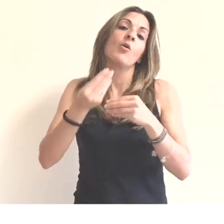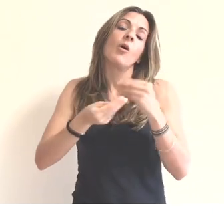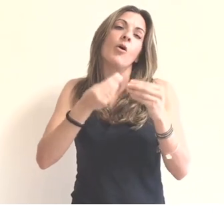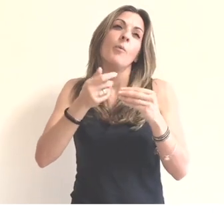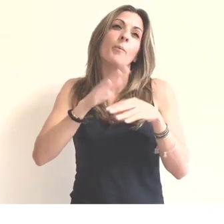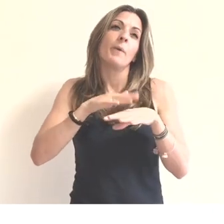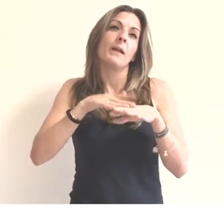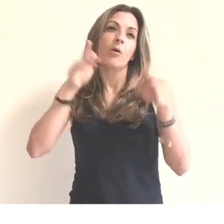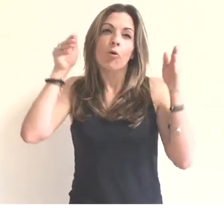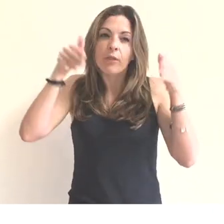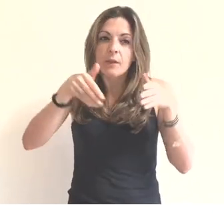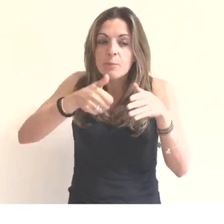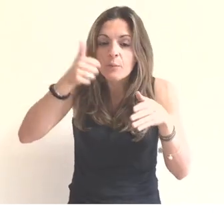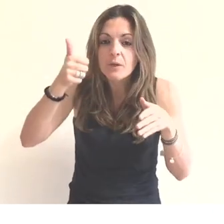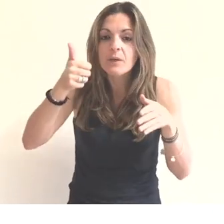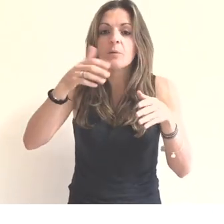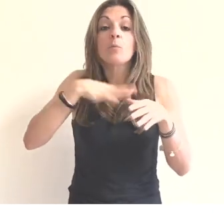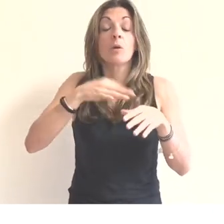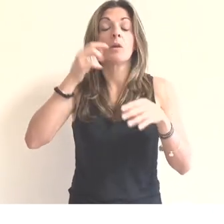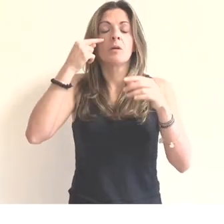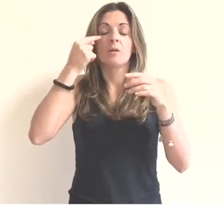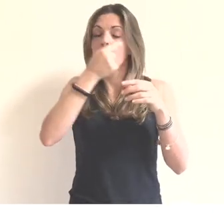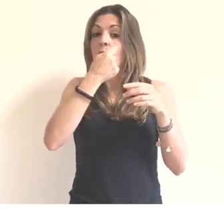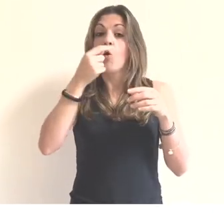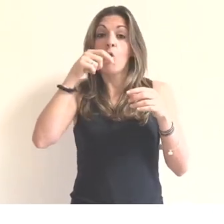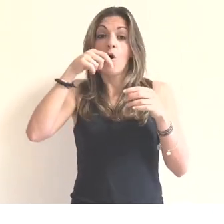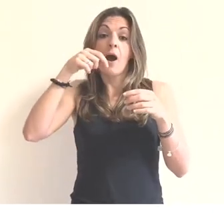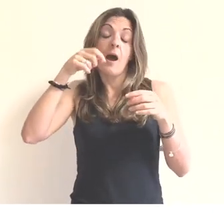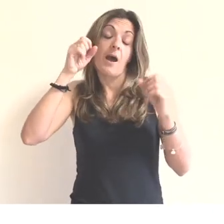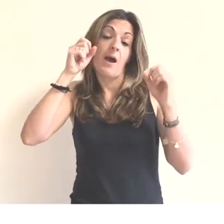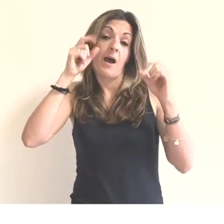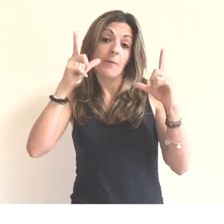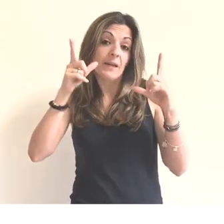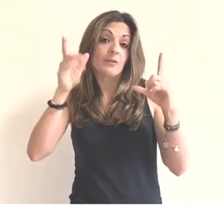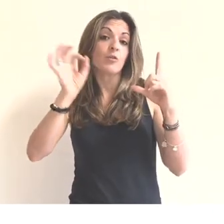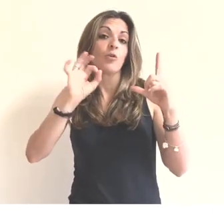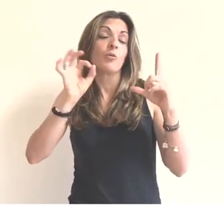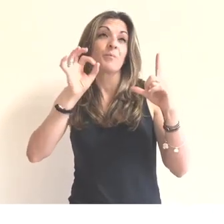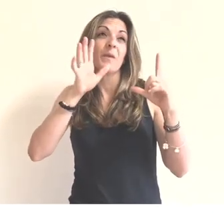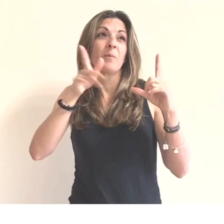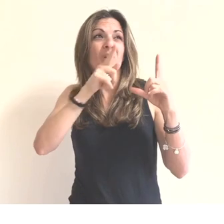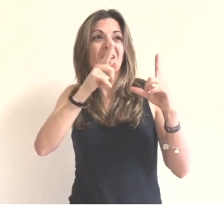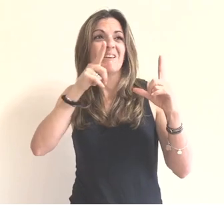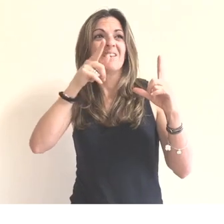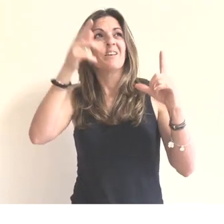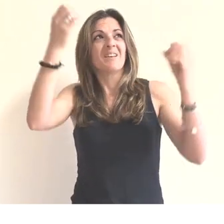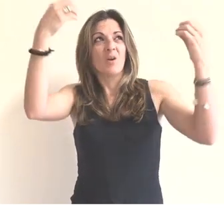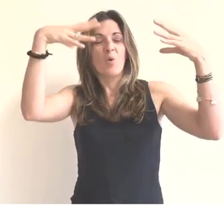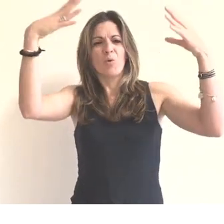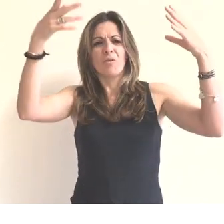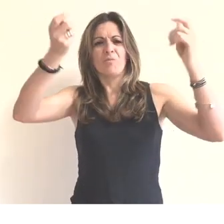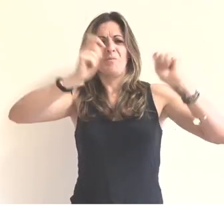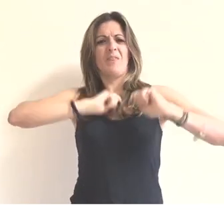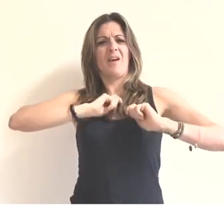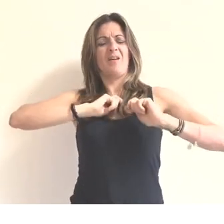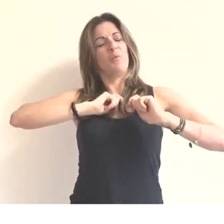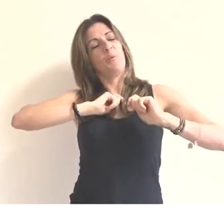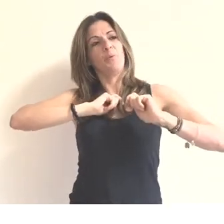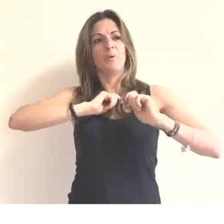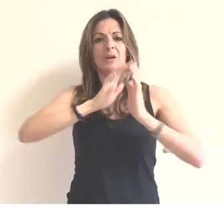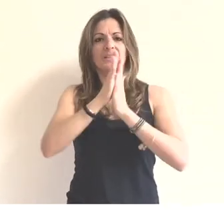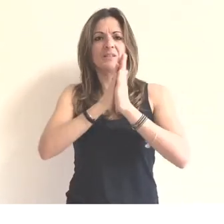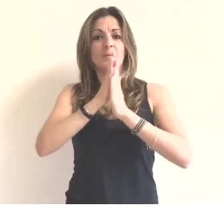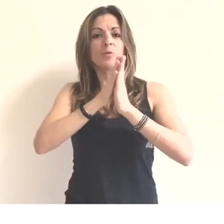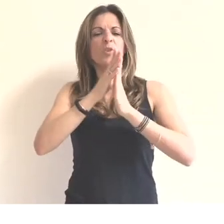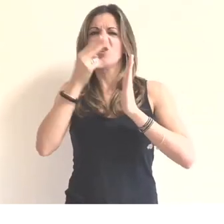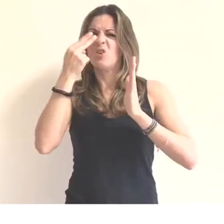en mi respiración y concentrarme más. Lo puedes hacer con los ojos abiertos, pero así estarías con estímulos luminosos que en este caso no